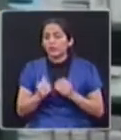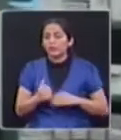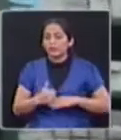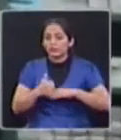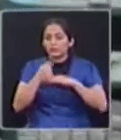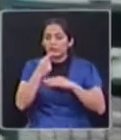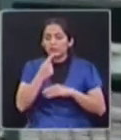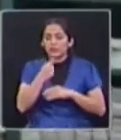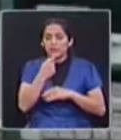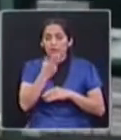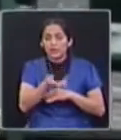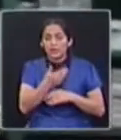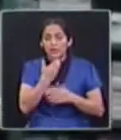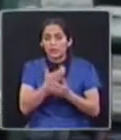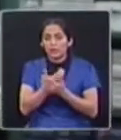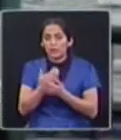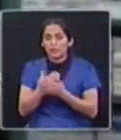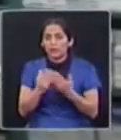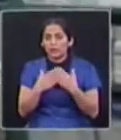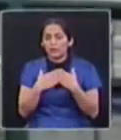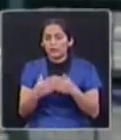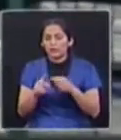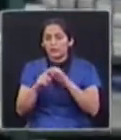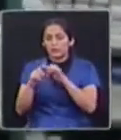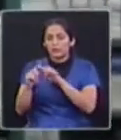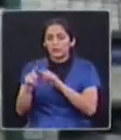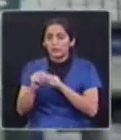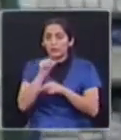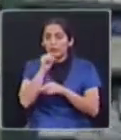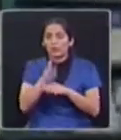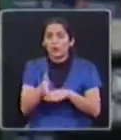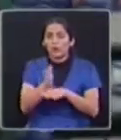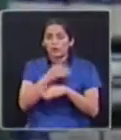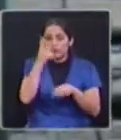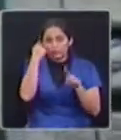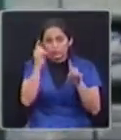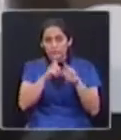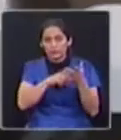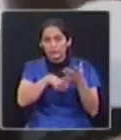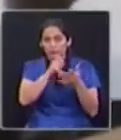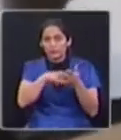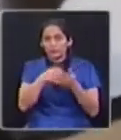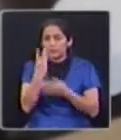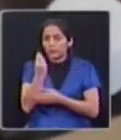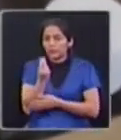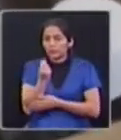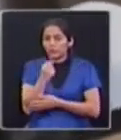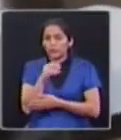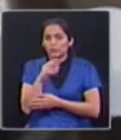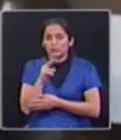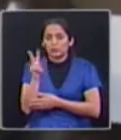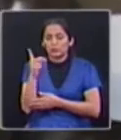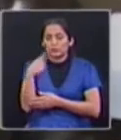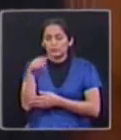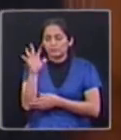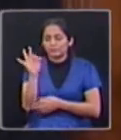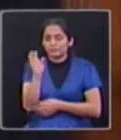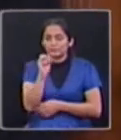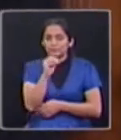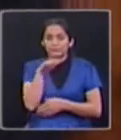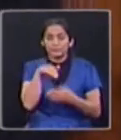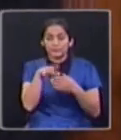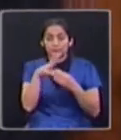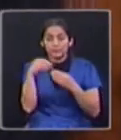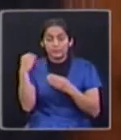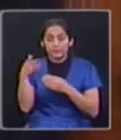de bienes y servicios que no pasaron por el sistema de contratación pública, esto por un monto que supera los $2.900.000. Se conoce